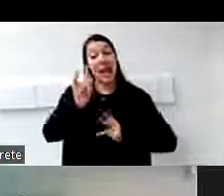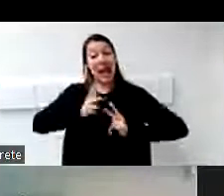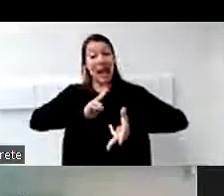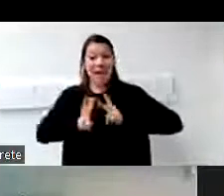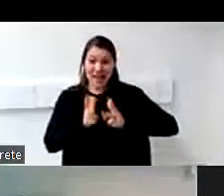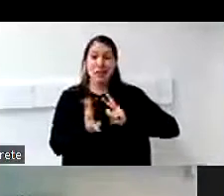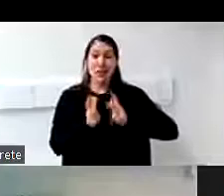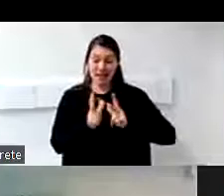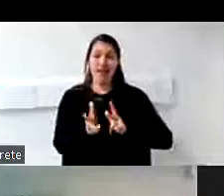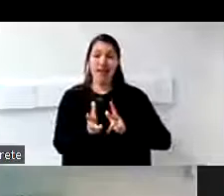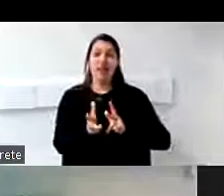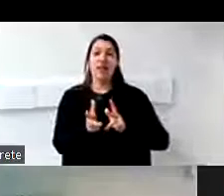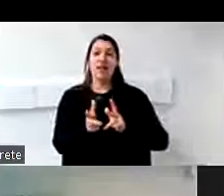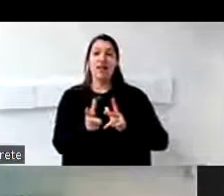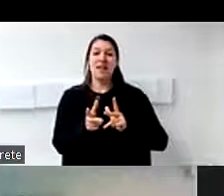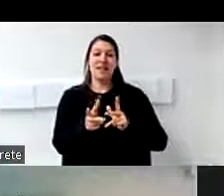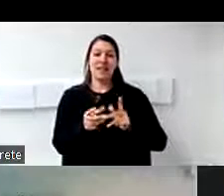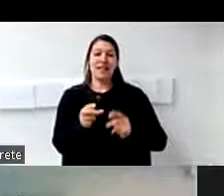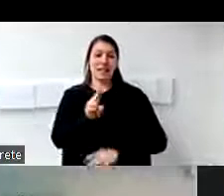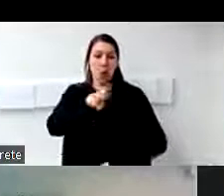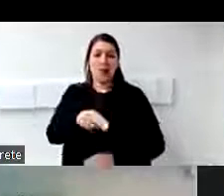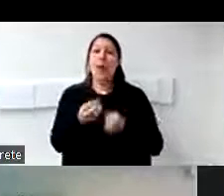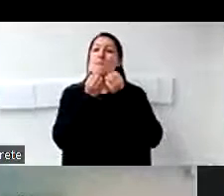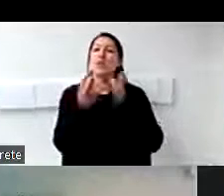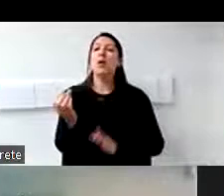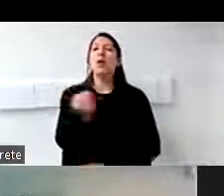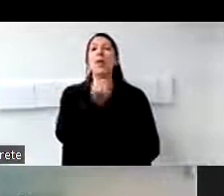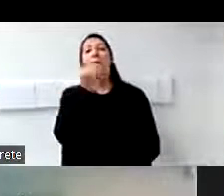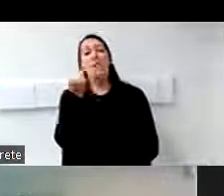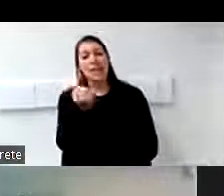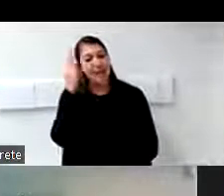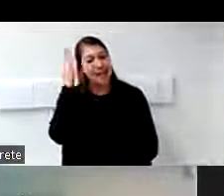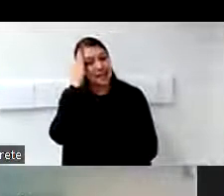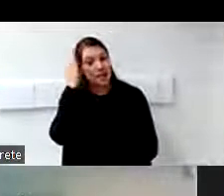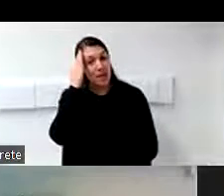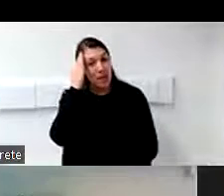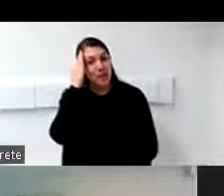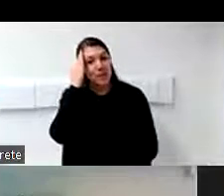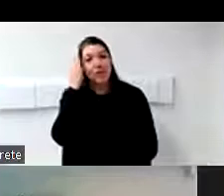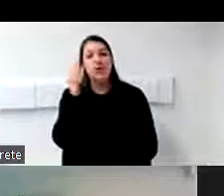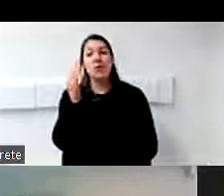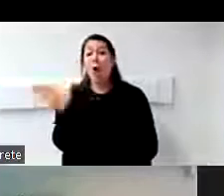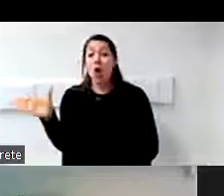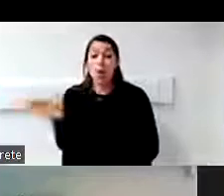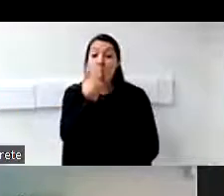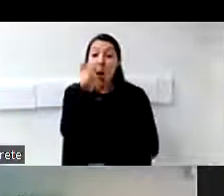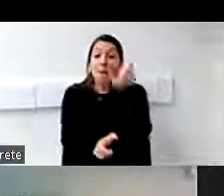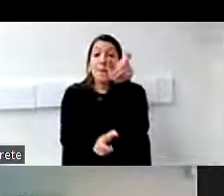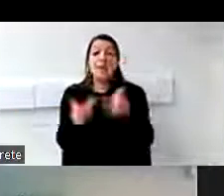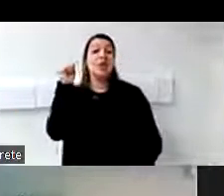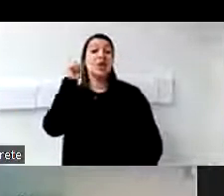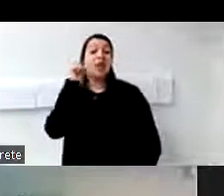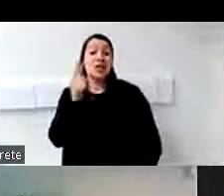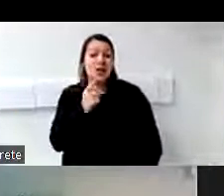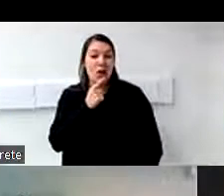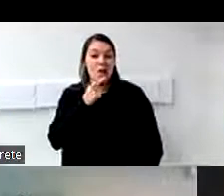la lengua de señas que se utiliza. Entonces, por eso es bien importante tener presente esto, de que no todos los sordos van a saber el idioma